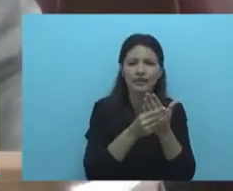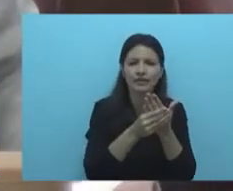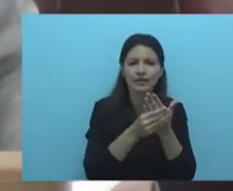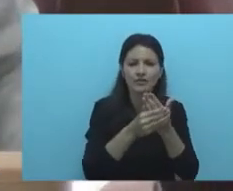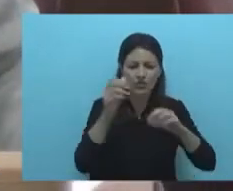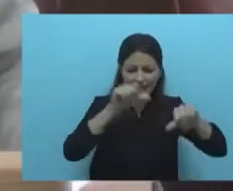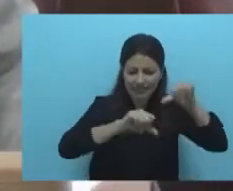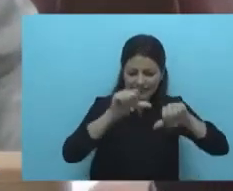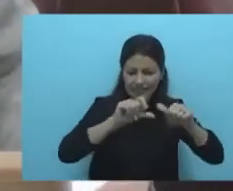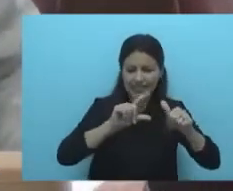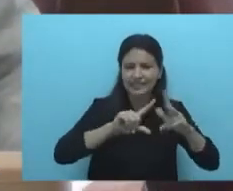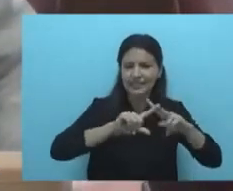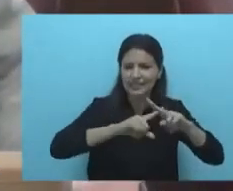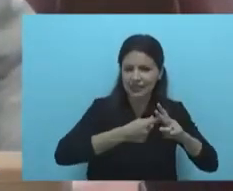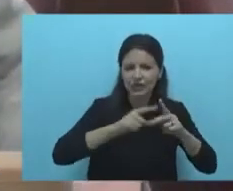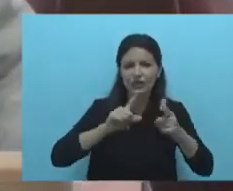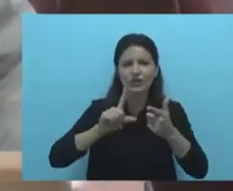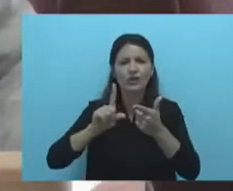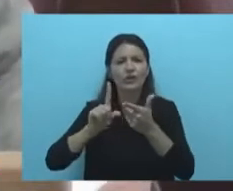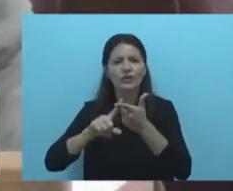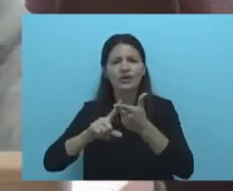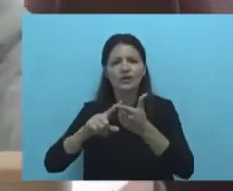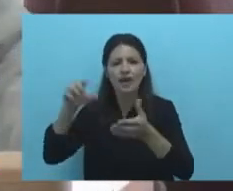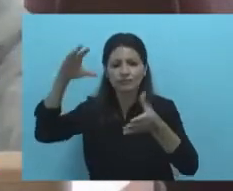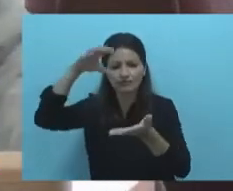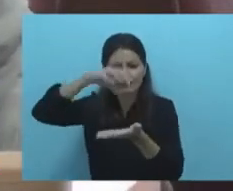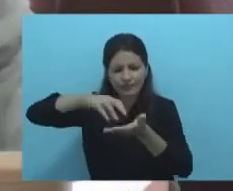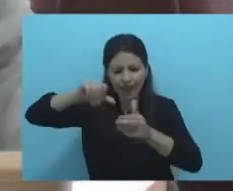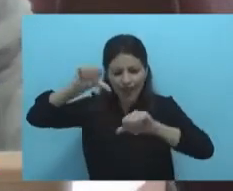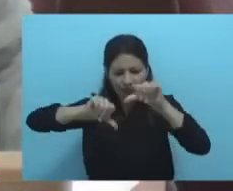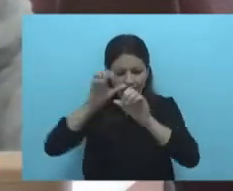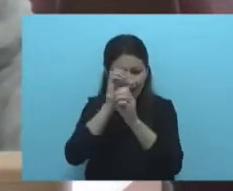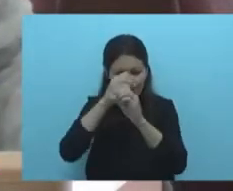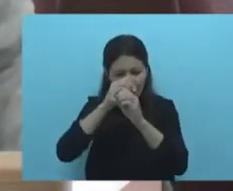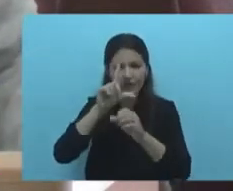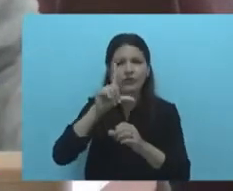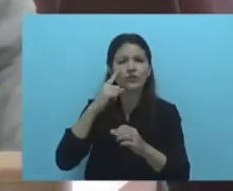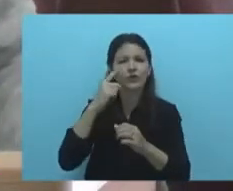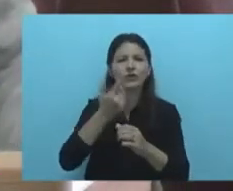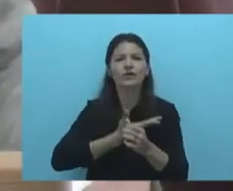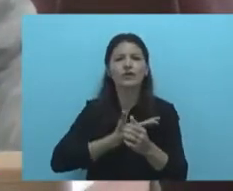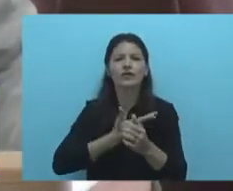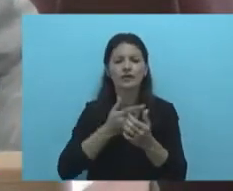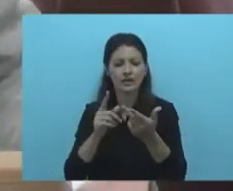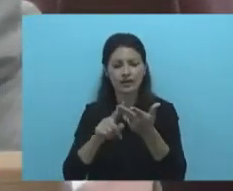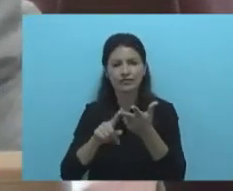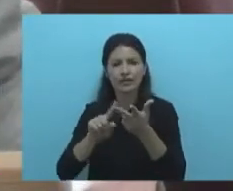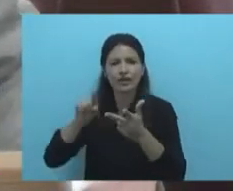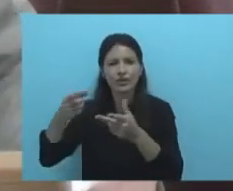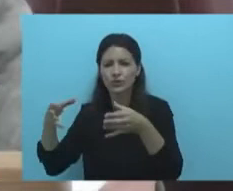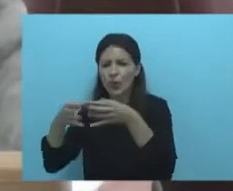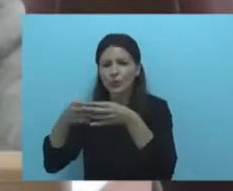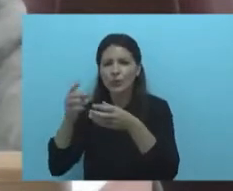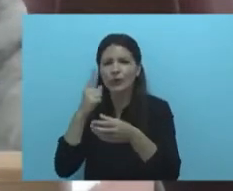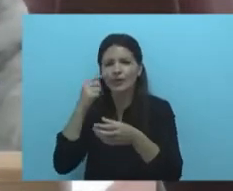Industrial Farmacéutico, el LIF, y el Instituto Nacional de Tecnología Agropecuaria, INTA, donde ya se plantaron